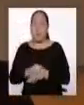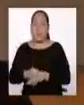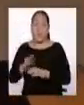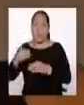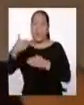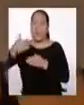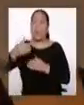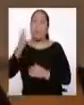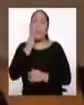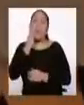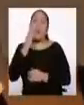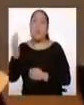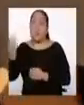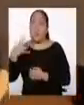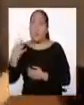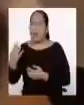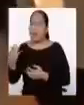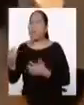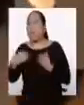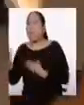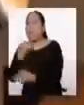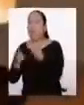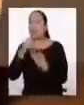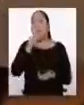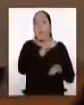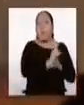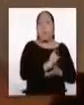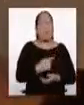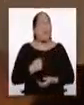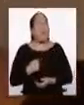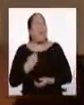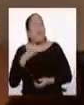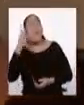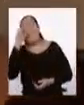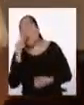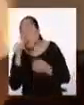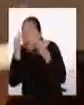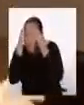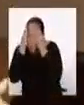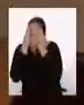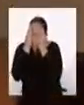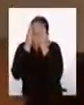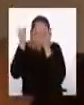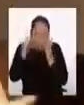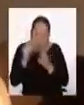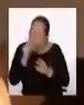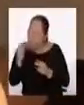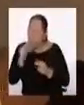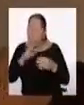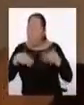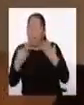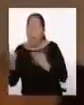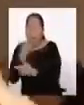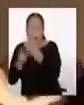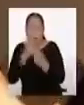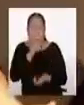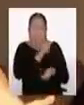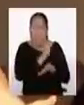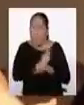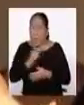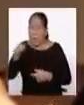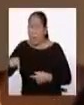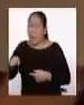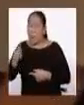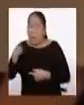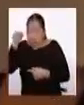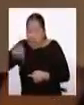dice, tenemos que regresar a Lima. Entonces yo dije, no puede ser, es imposible, no podemos regresar a Lima.